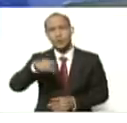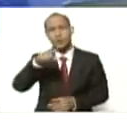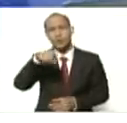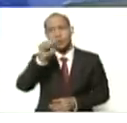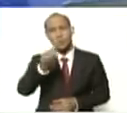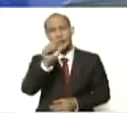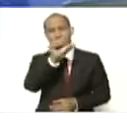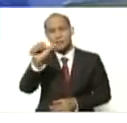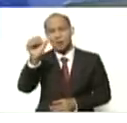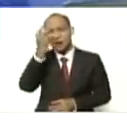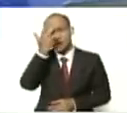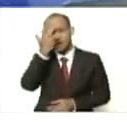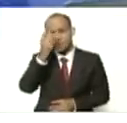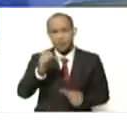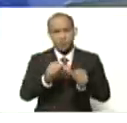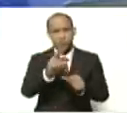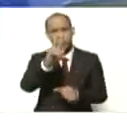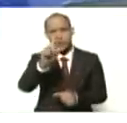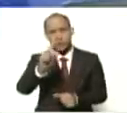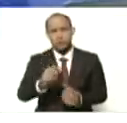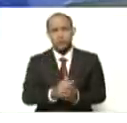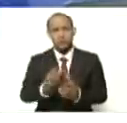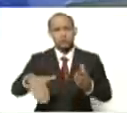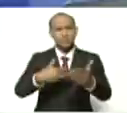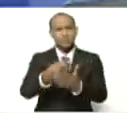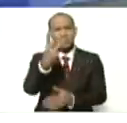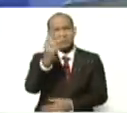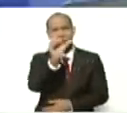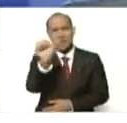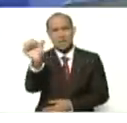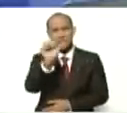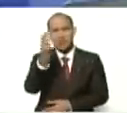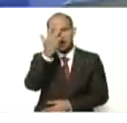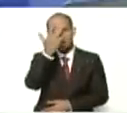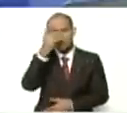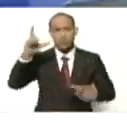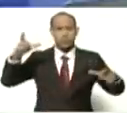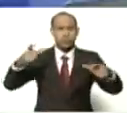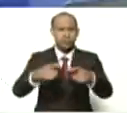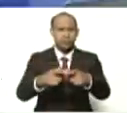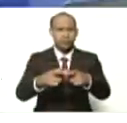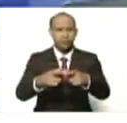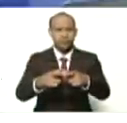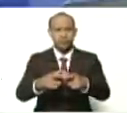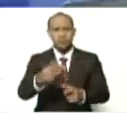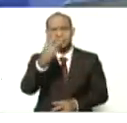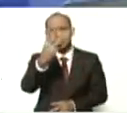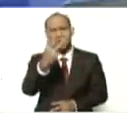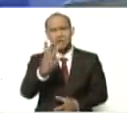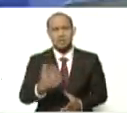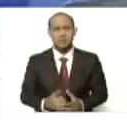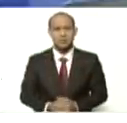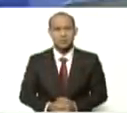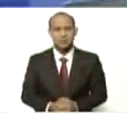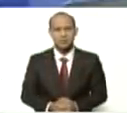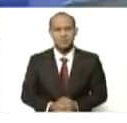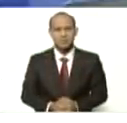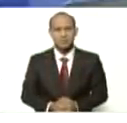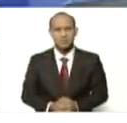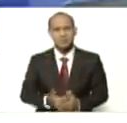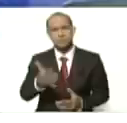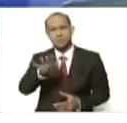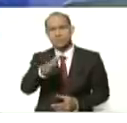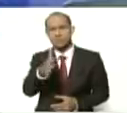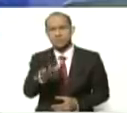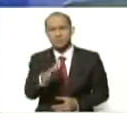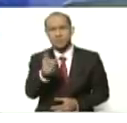la tercera semana de febrero bajamos a 20 casos activos por 100.000 habitantes que se mantuvo